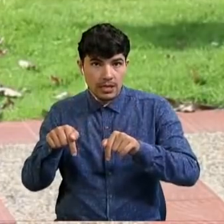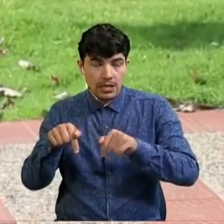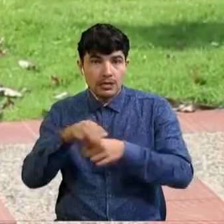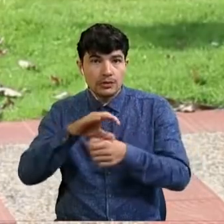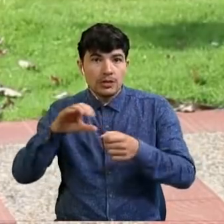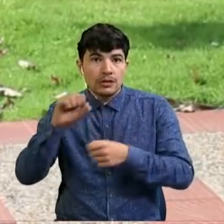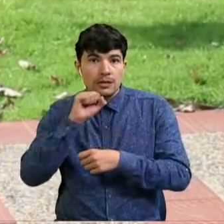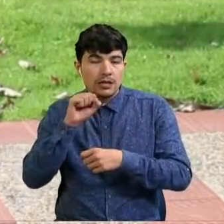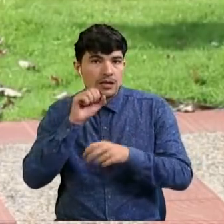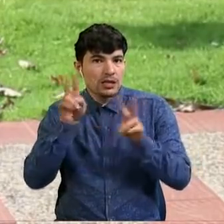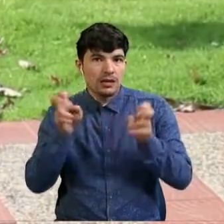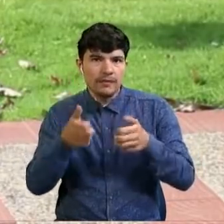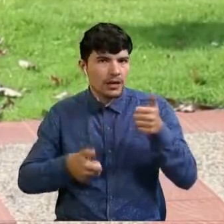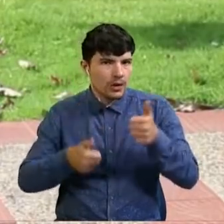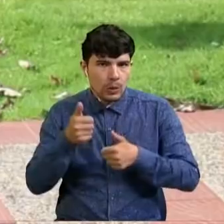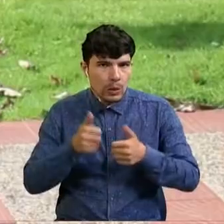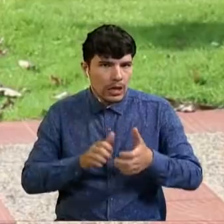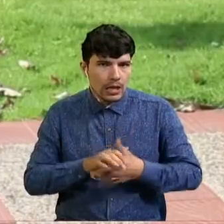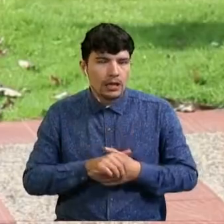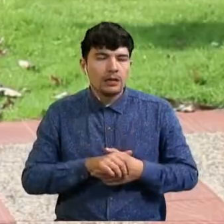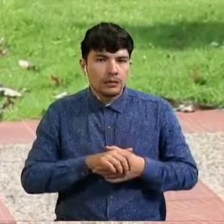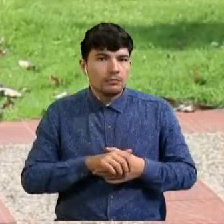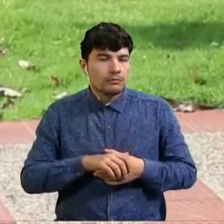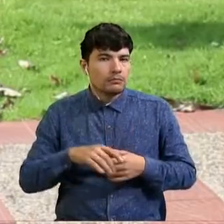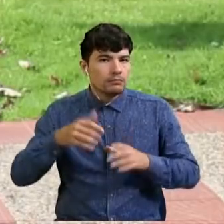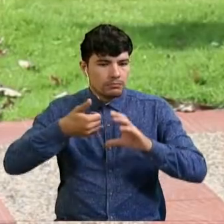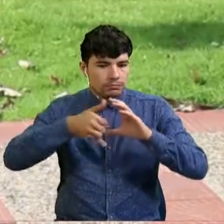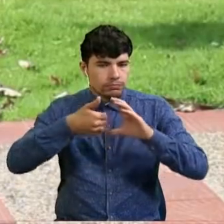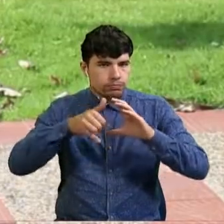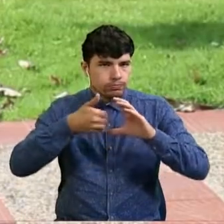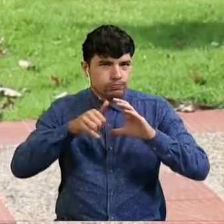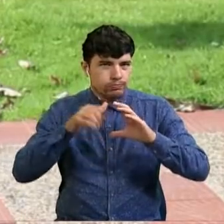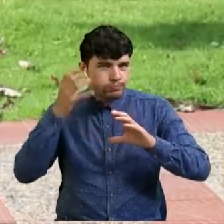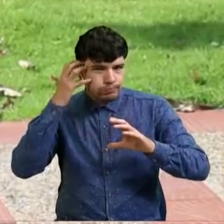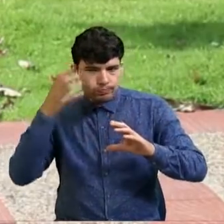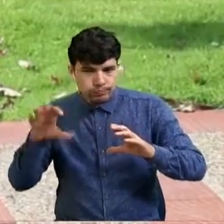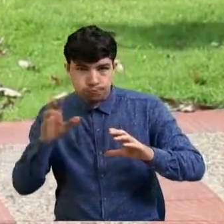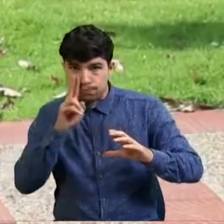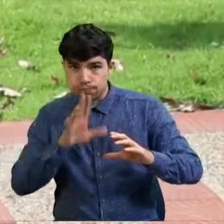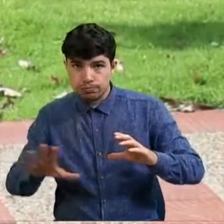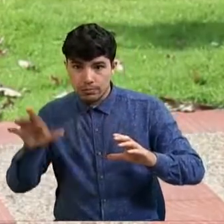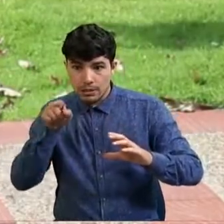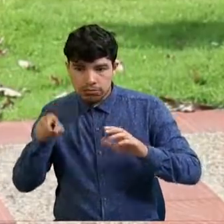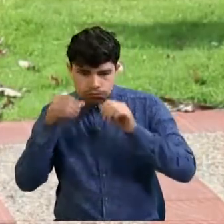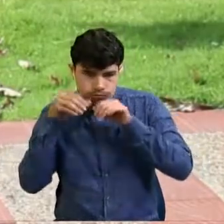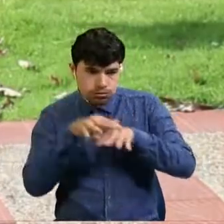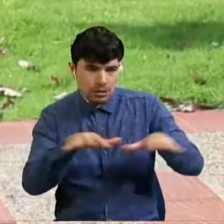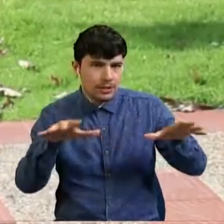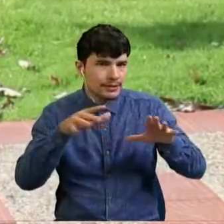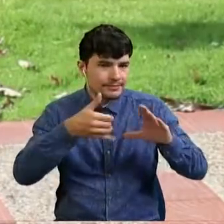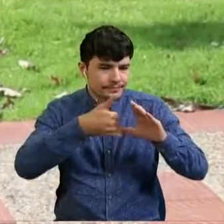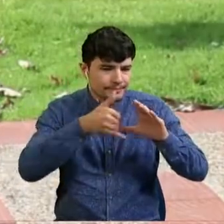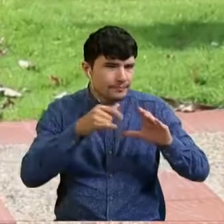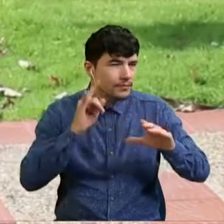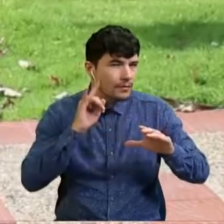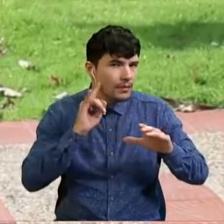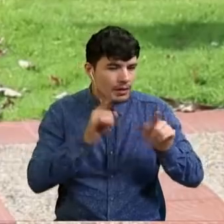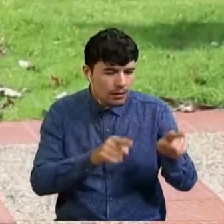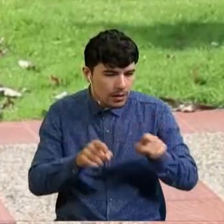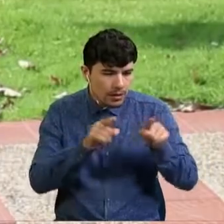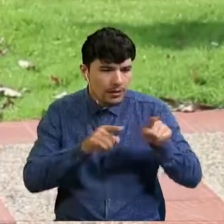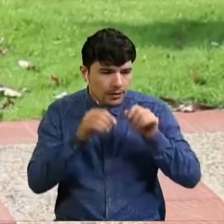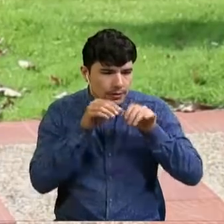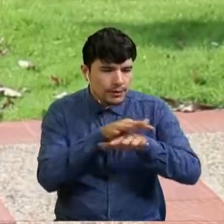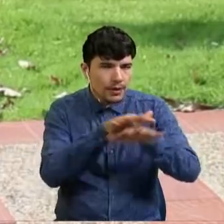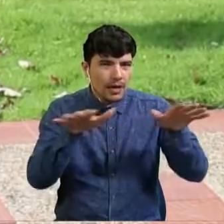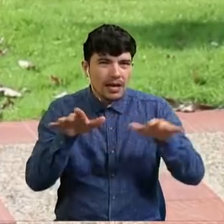Barranca Bermeja tiene que ver con los audios revelados por una emisora nacional en los que se planean algunas actividades al parecer por parte del alcalde y